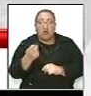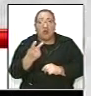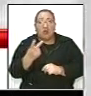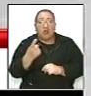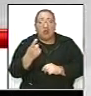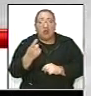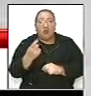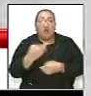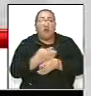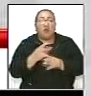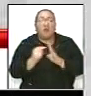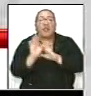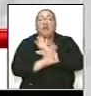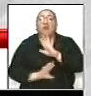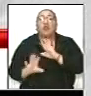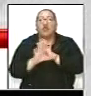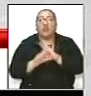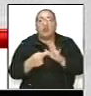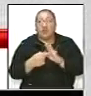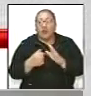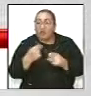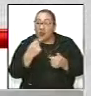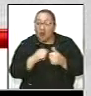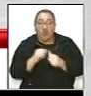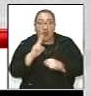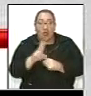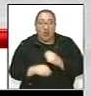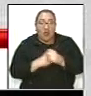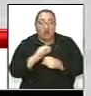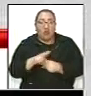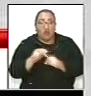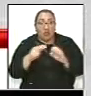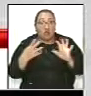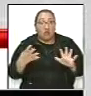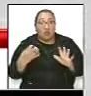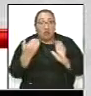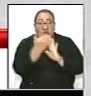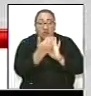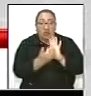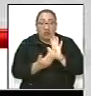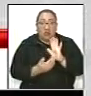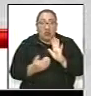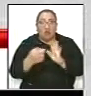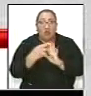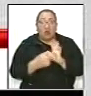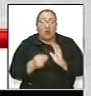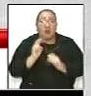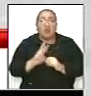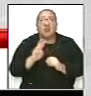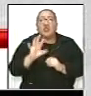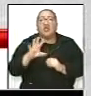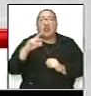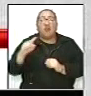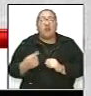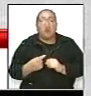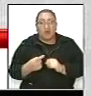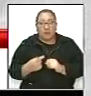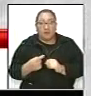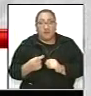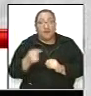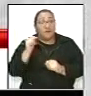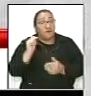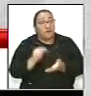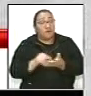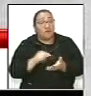17.221 medidas de protección, y para el 2019 están programadas 25.000.